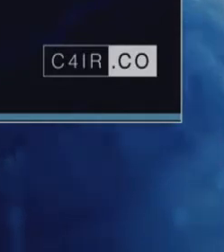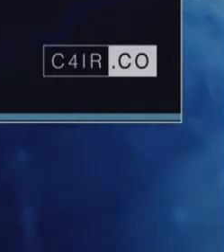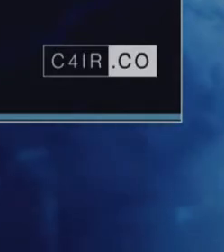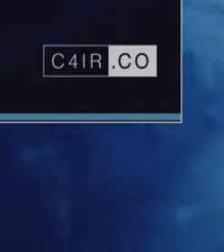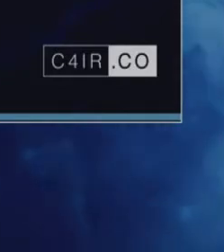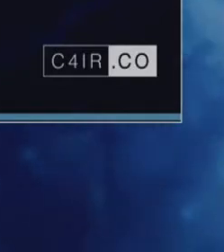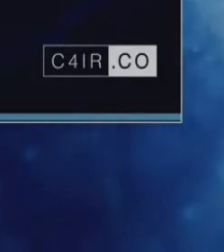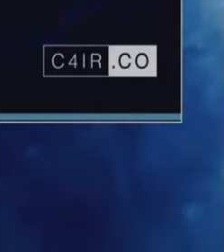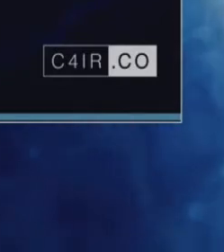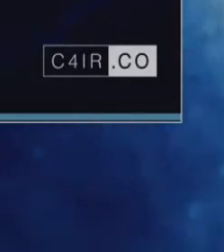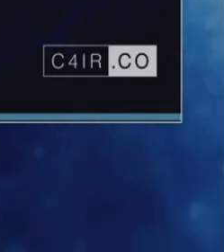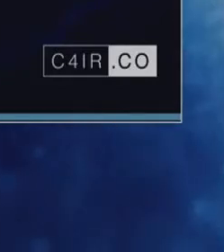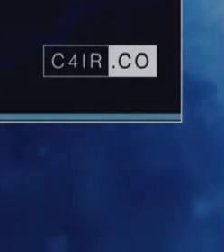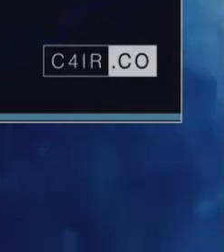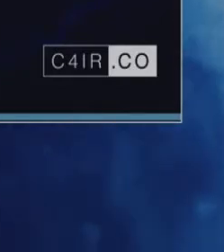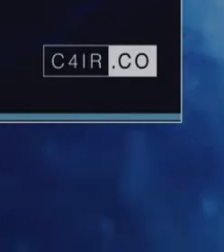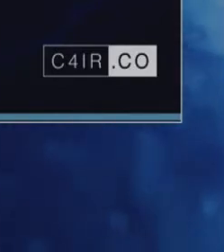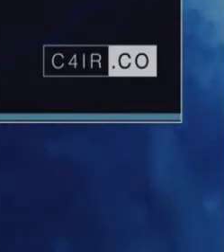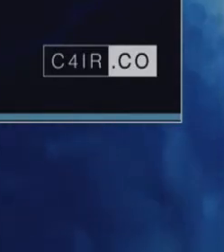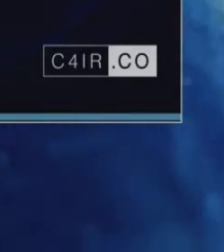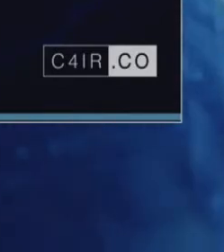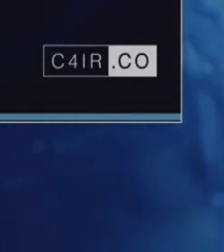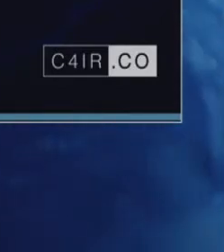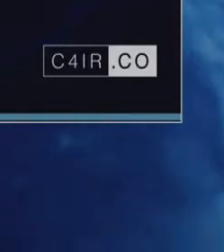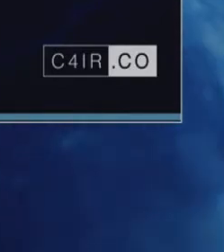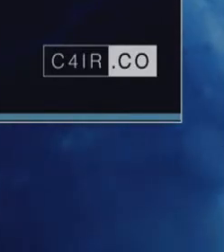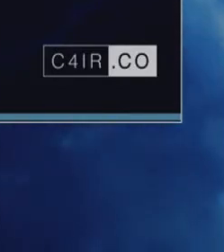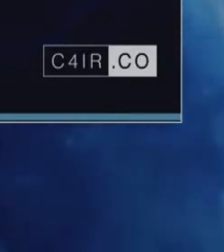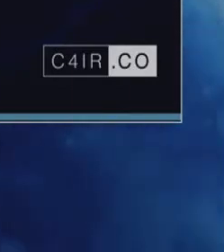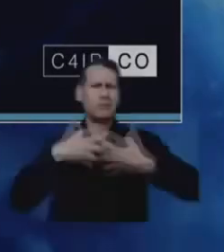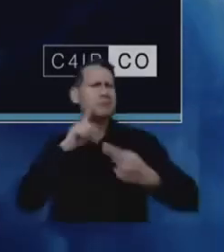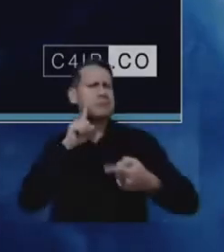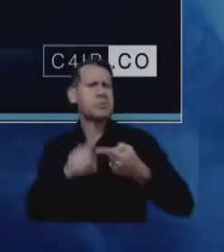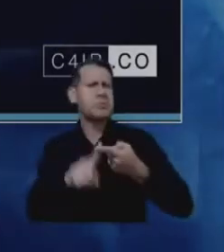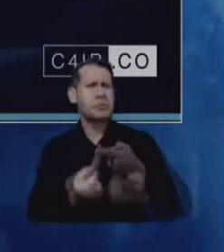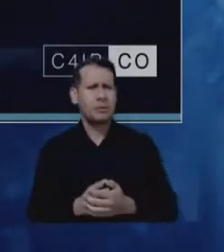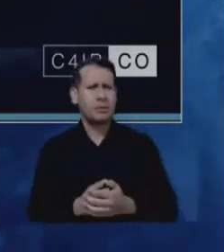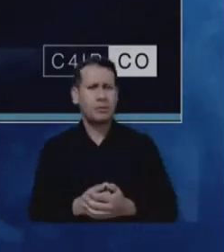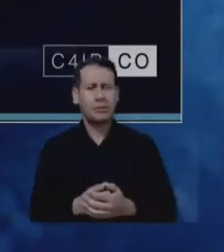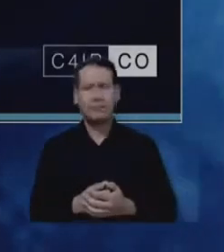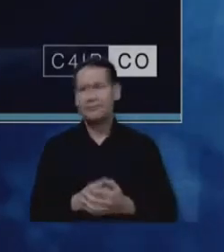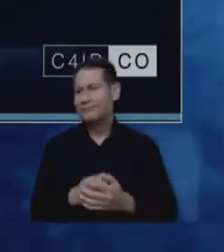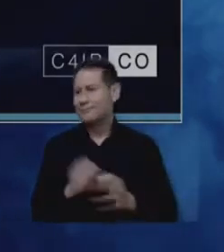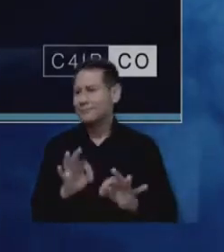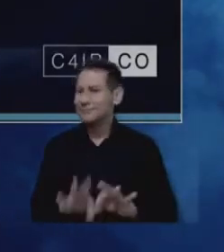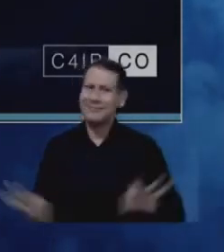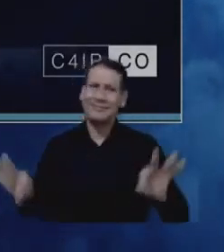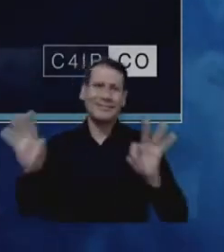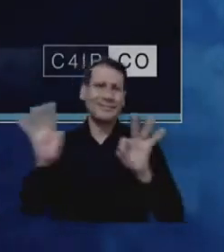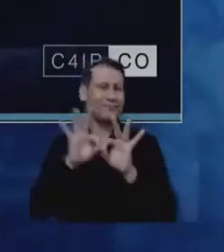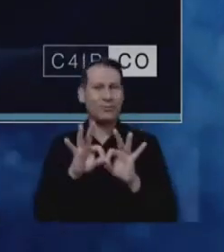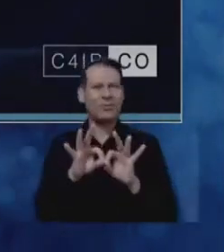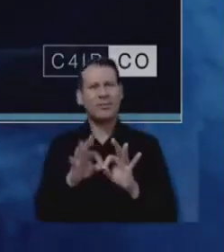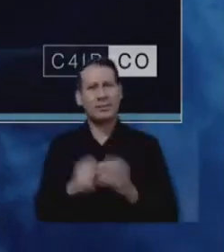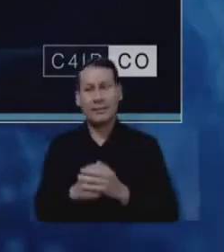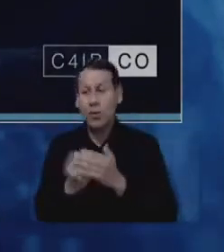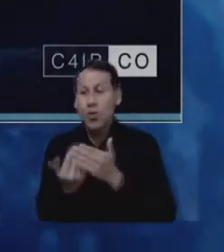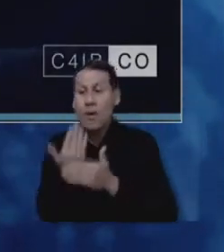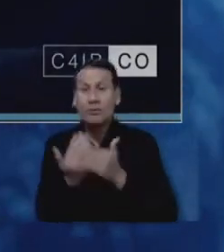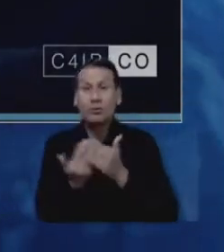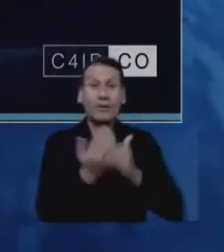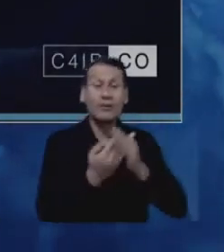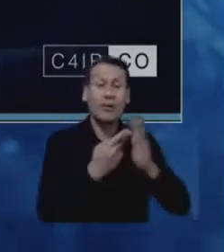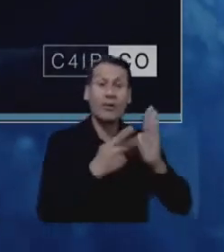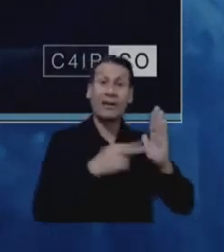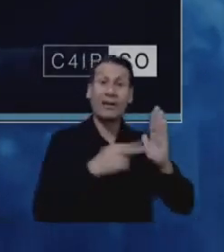Revolución Industrial, cuyo objetivo es maximizar los beneficios de justamente esas nuevas tecnologías